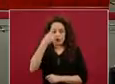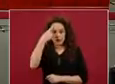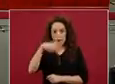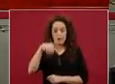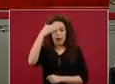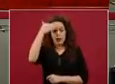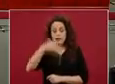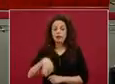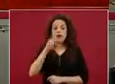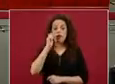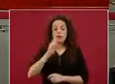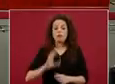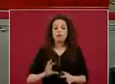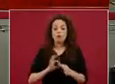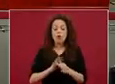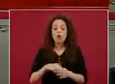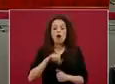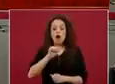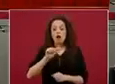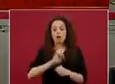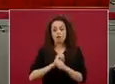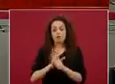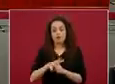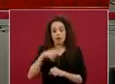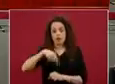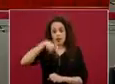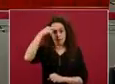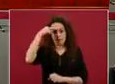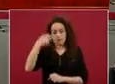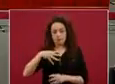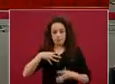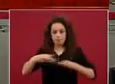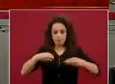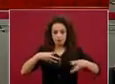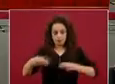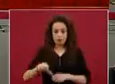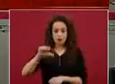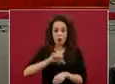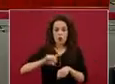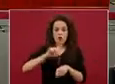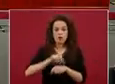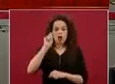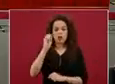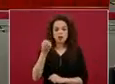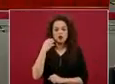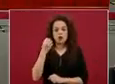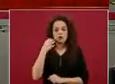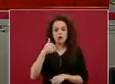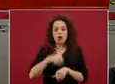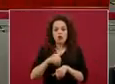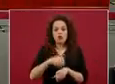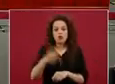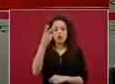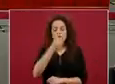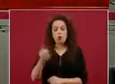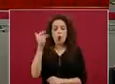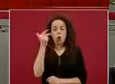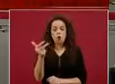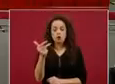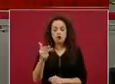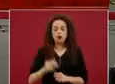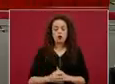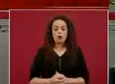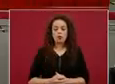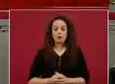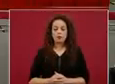al comportamiento de la epidemia en México. El día de hoy estamos en la conferencia vespertina ya número 208 y a